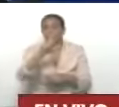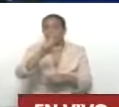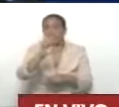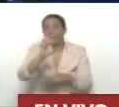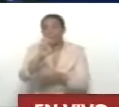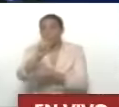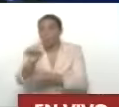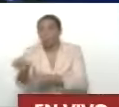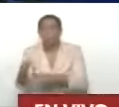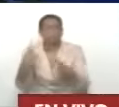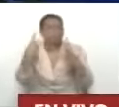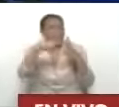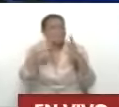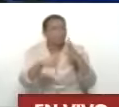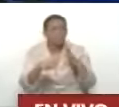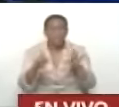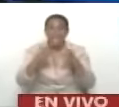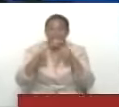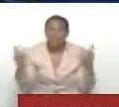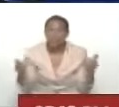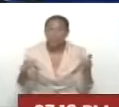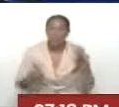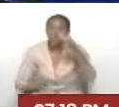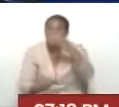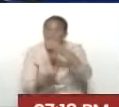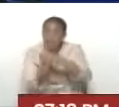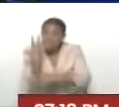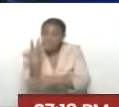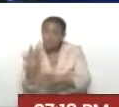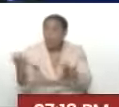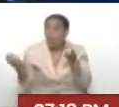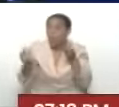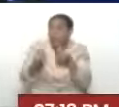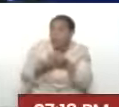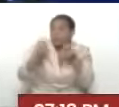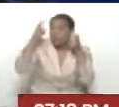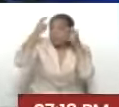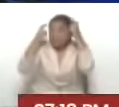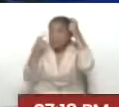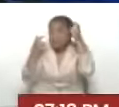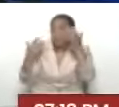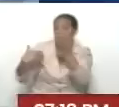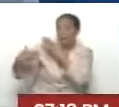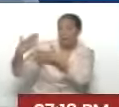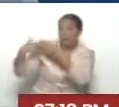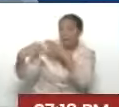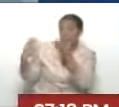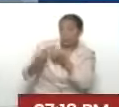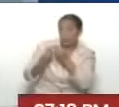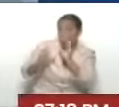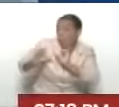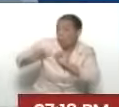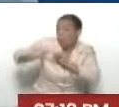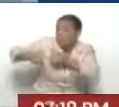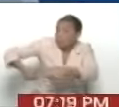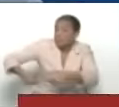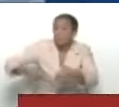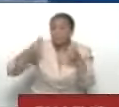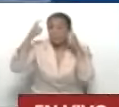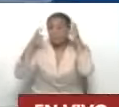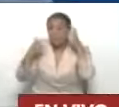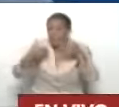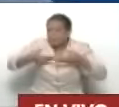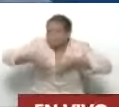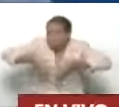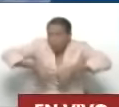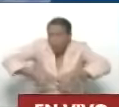etcétera. Sí. La generación fundacional, que estuvimos al lado del comandante Hugo Chávez. La generación, la llamo